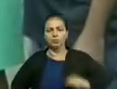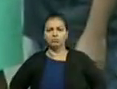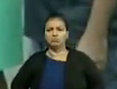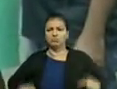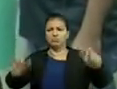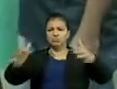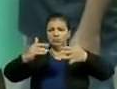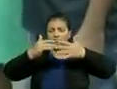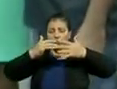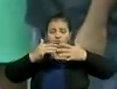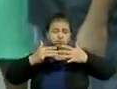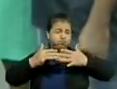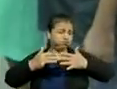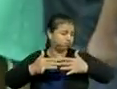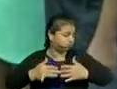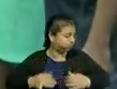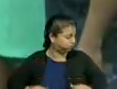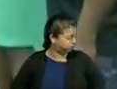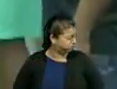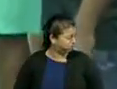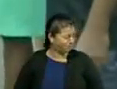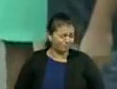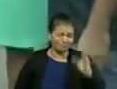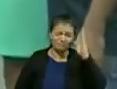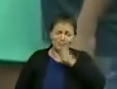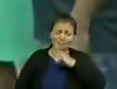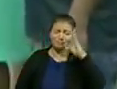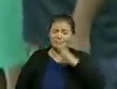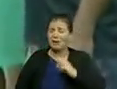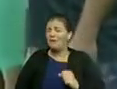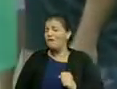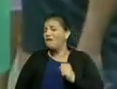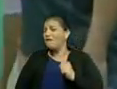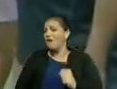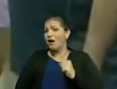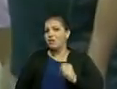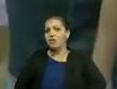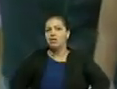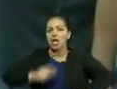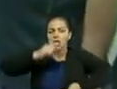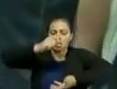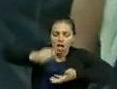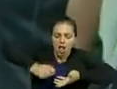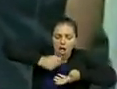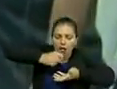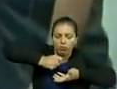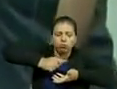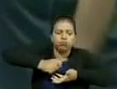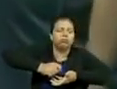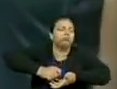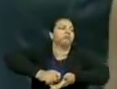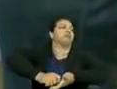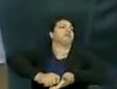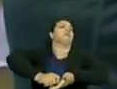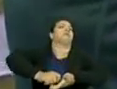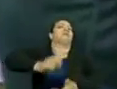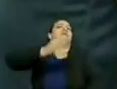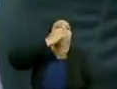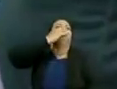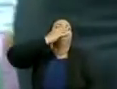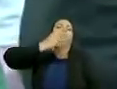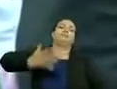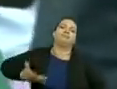puede ni respirar, no se puede ni comer. Tenemos toda la firma de los moradores. Los